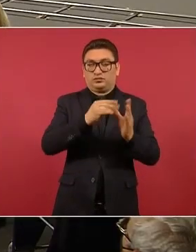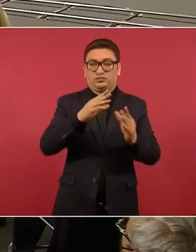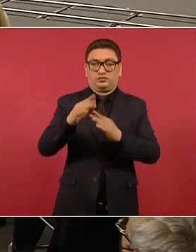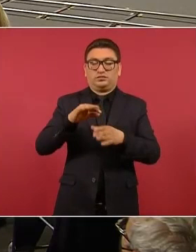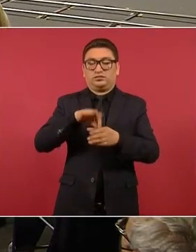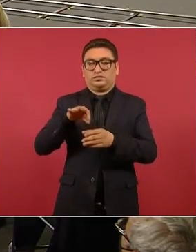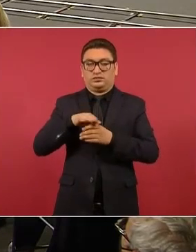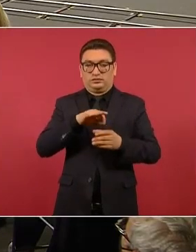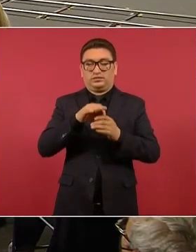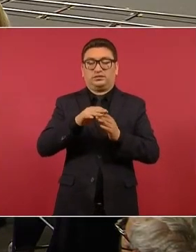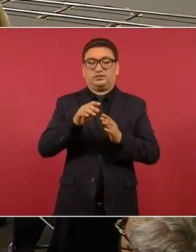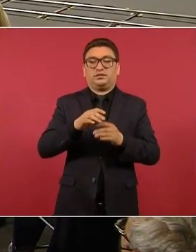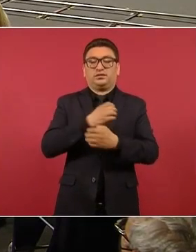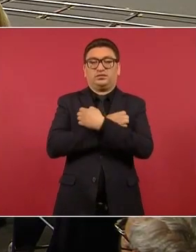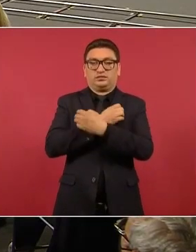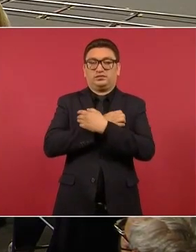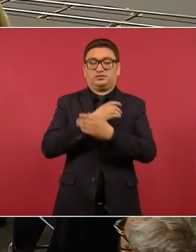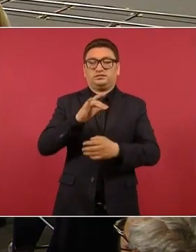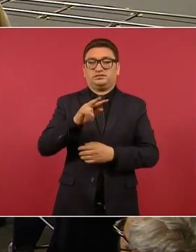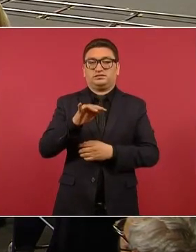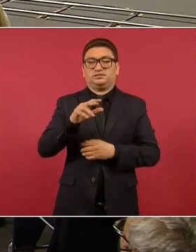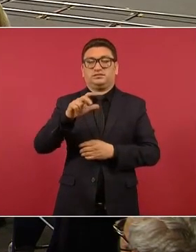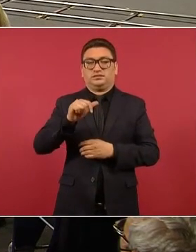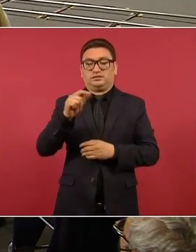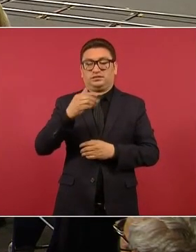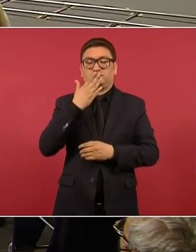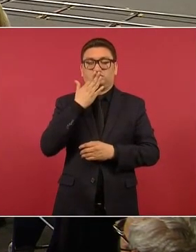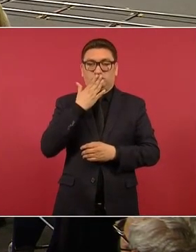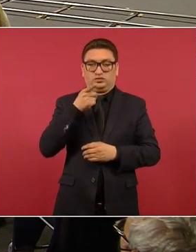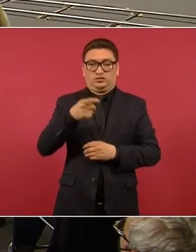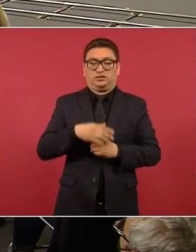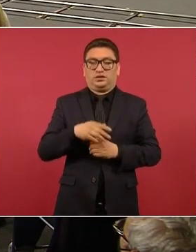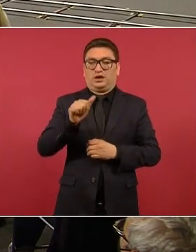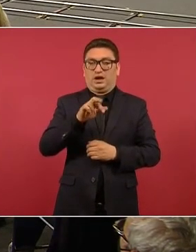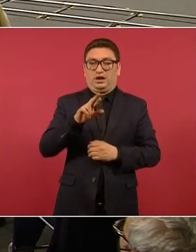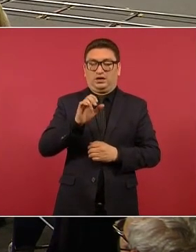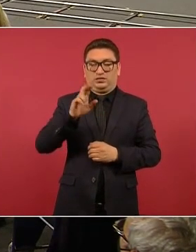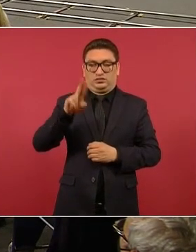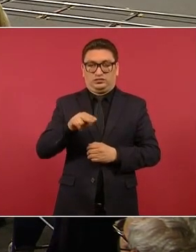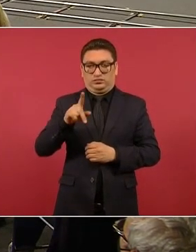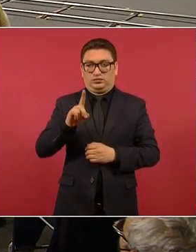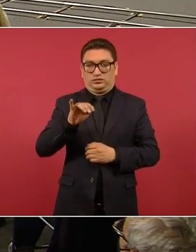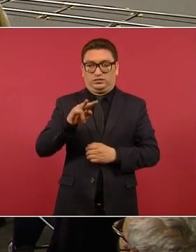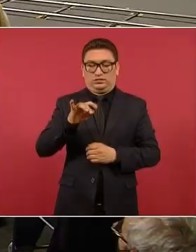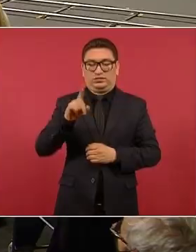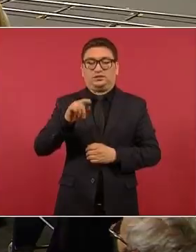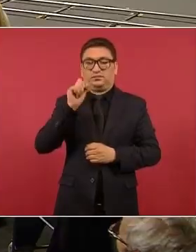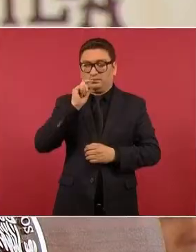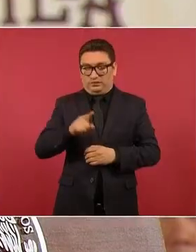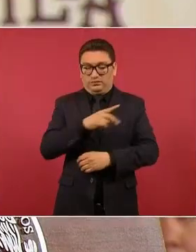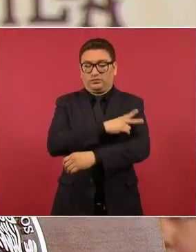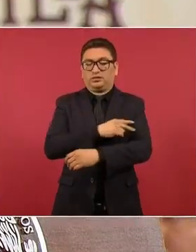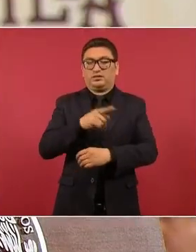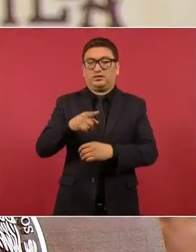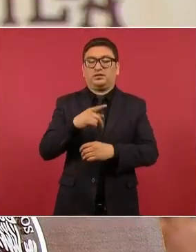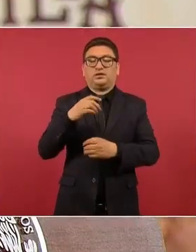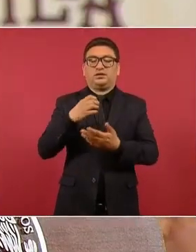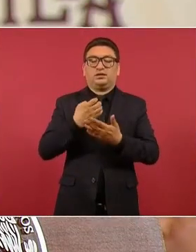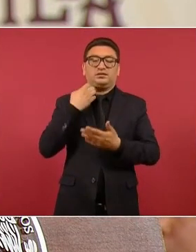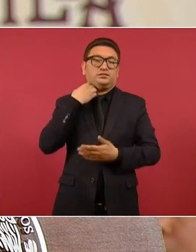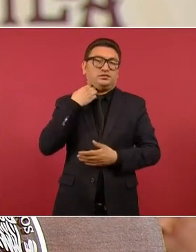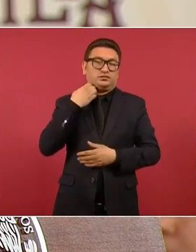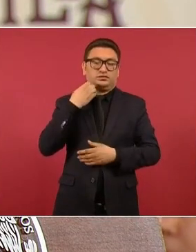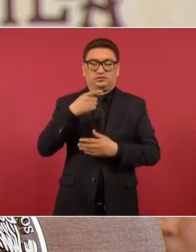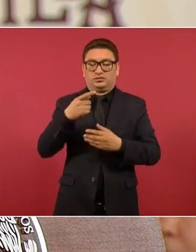Educación Cívica de la Junta Local Ejecutiva de Sonora. También Aarón David Fernández García, vocal ejecutivo de la Junta